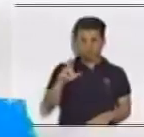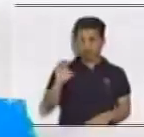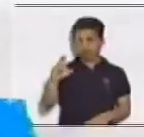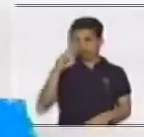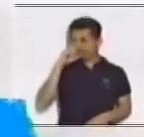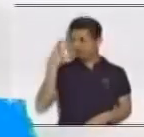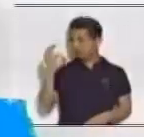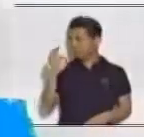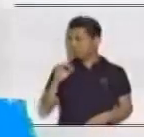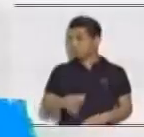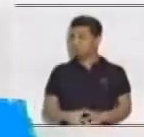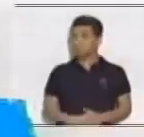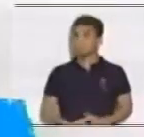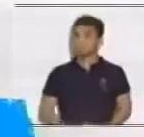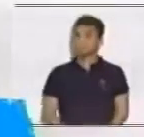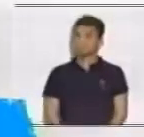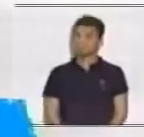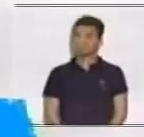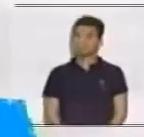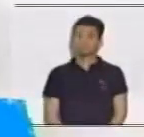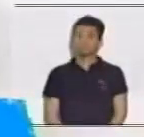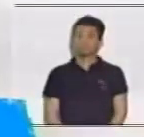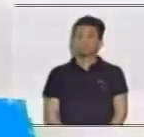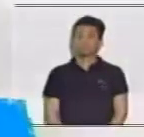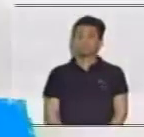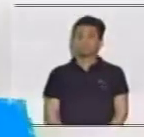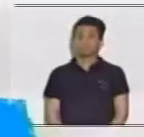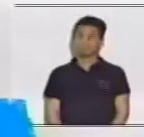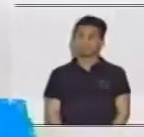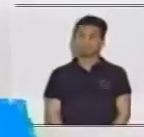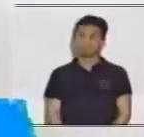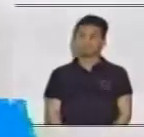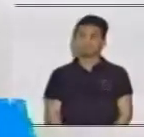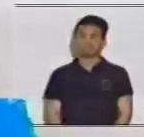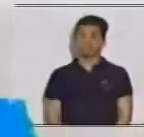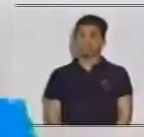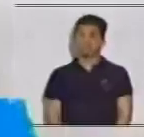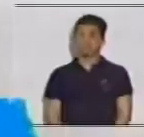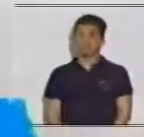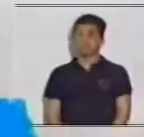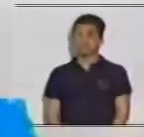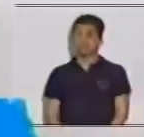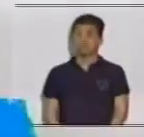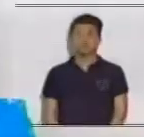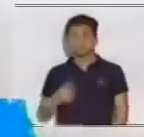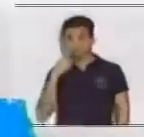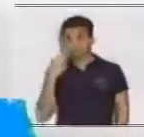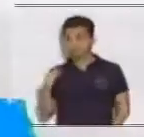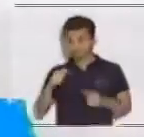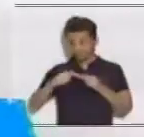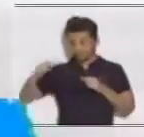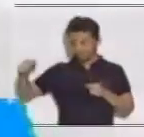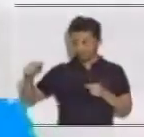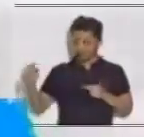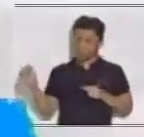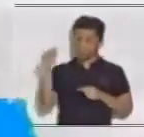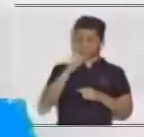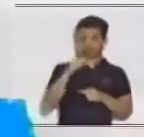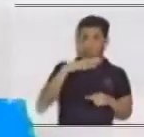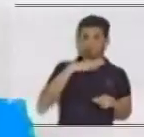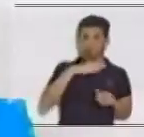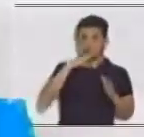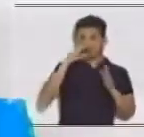el que está enfrente, es el ángulo recto. Entonces, este está aquí. El lado que está aquí es la hipotenusa.